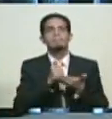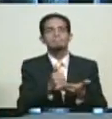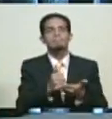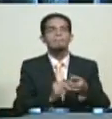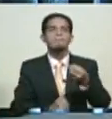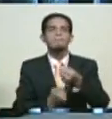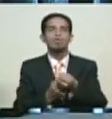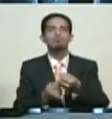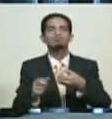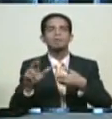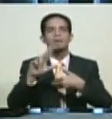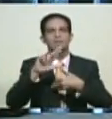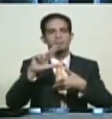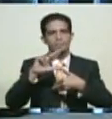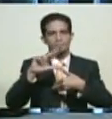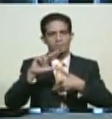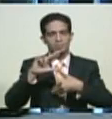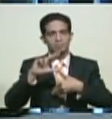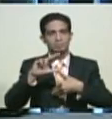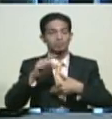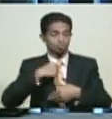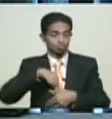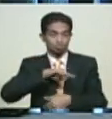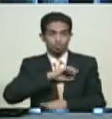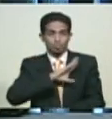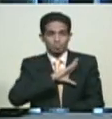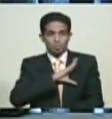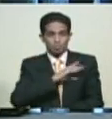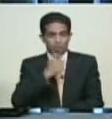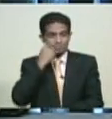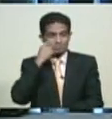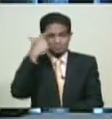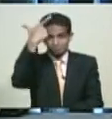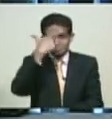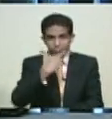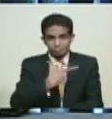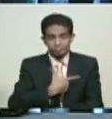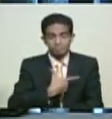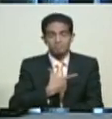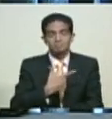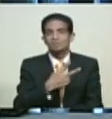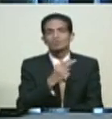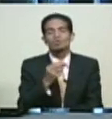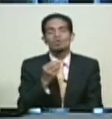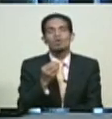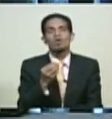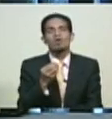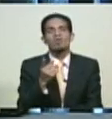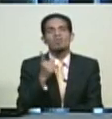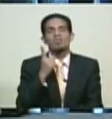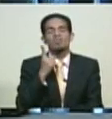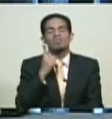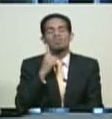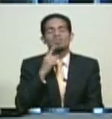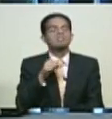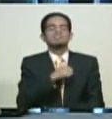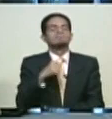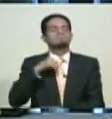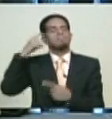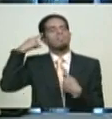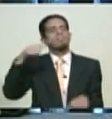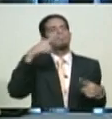los venezolanos tenemos eso en nuestra identidad con mucha fuerza no somos un país aislacionista ni